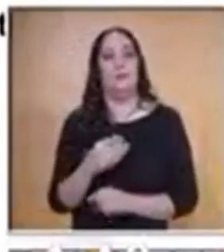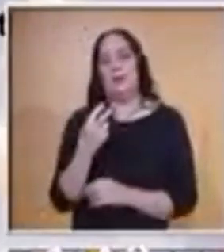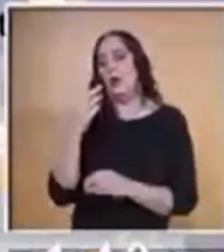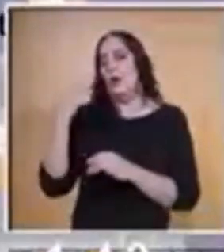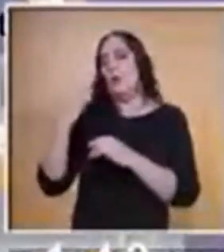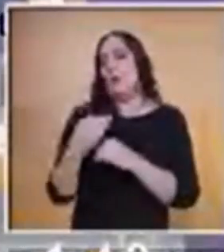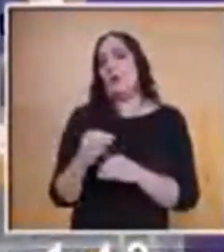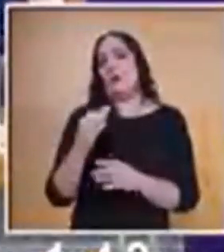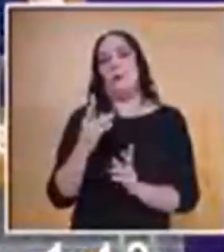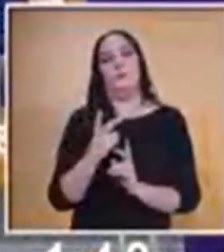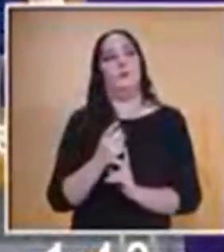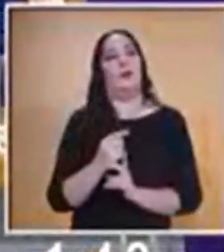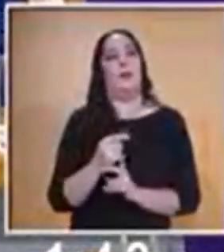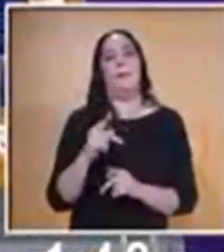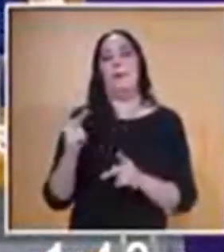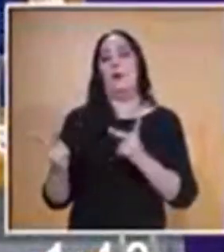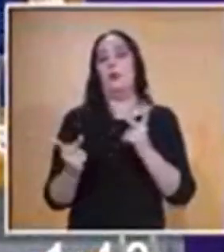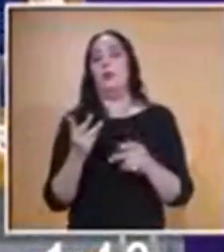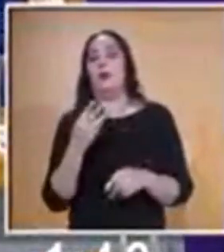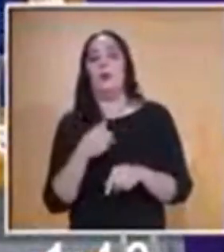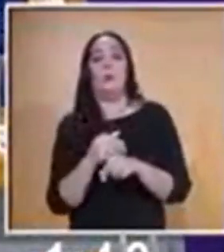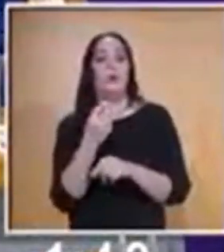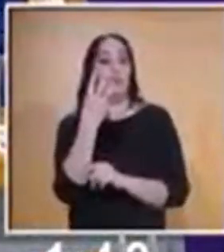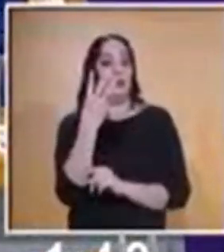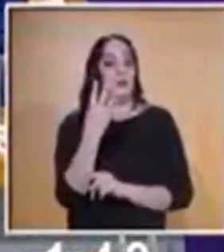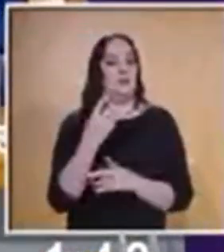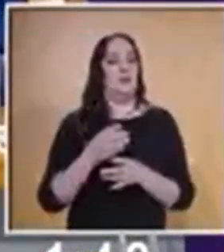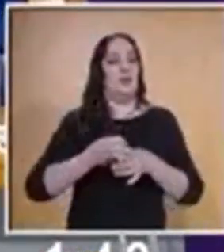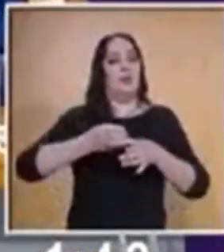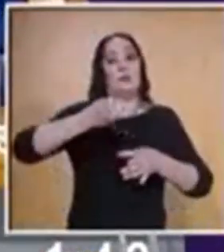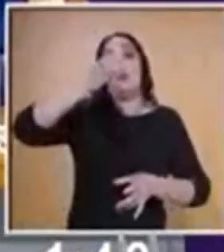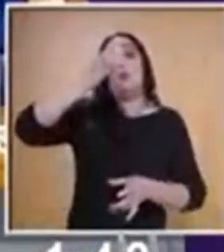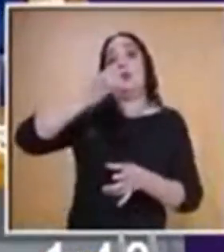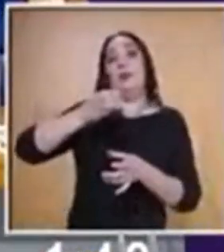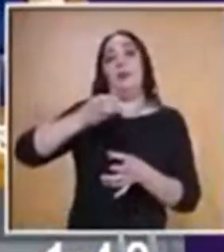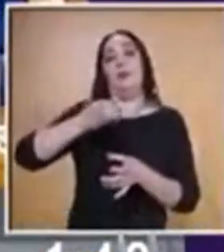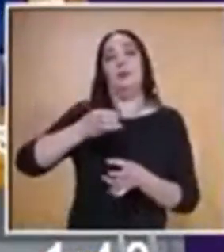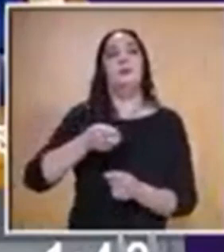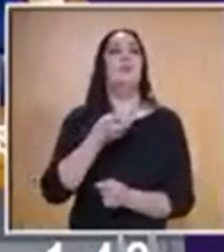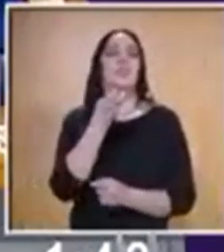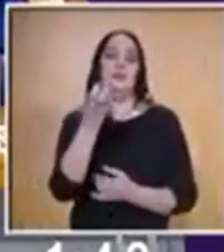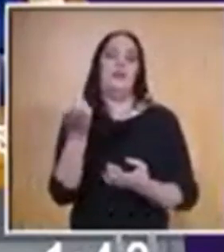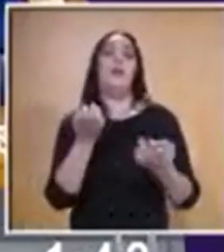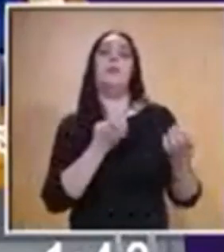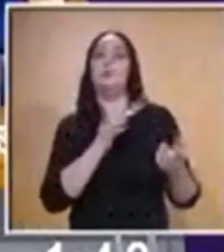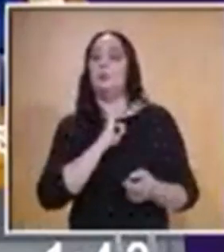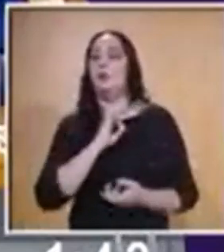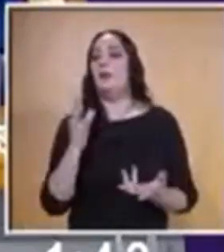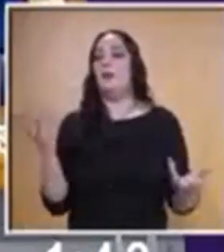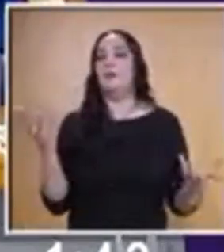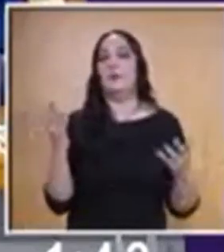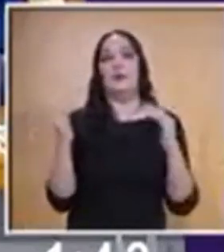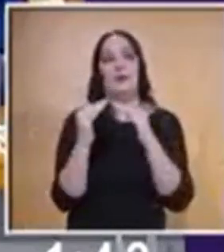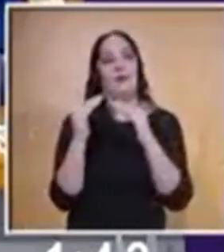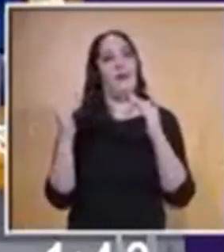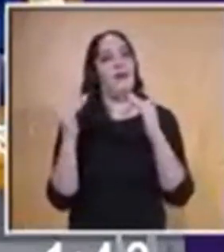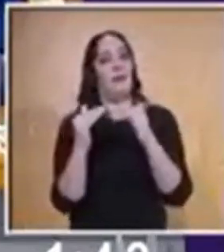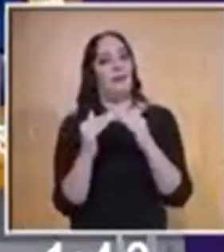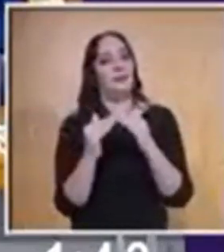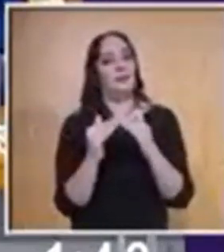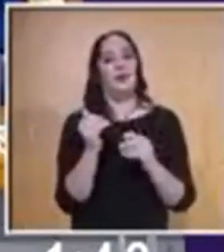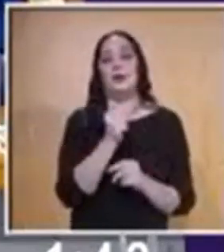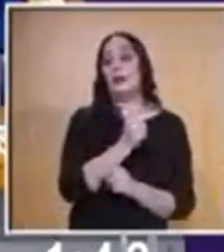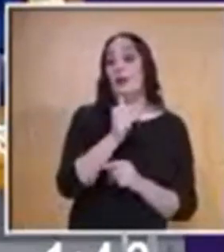3 es porque tenemos aquí unas botellas. Este ejercicio también lo pueden realizar en casa. Cada una de las